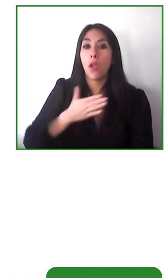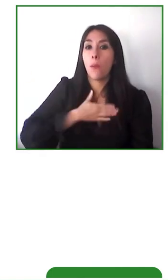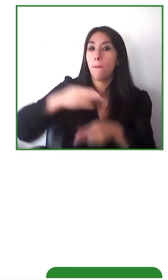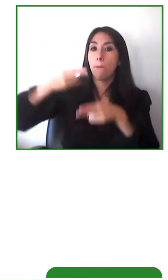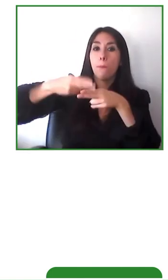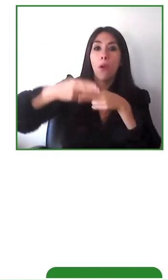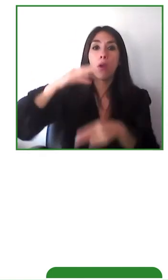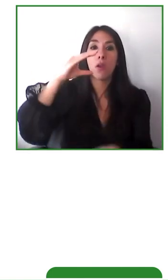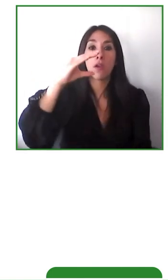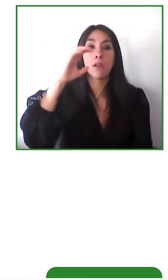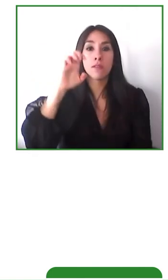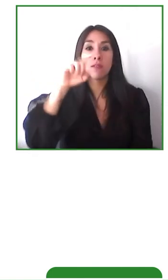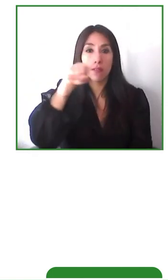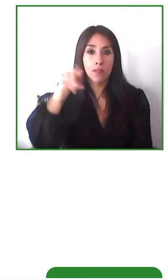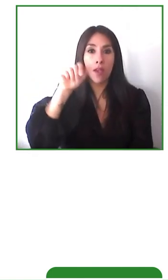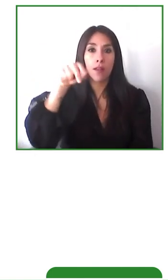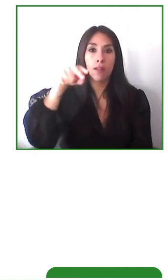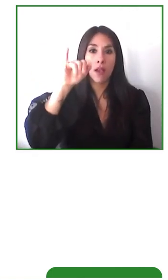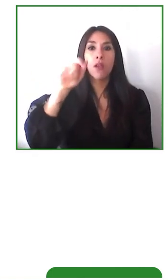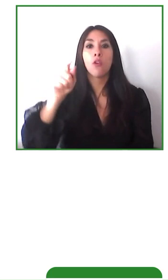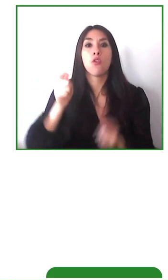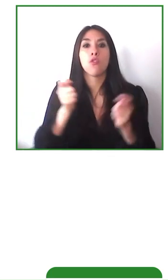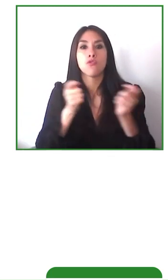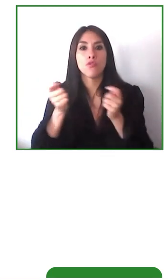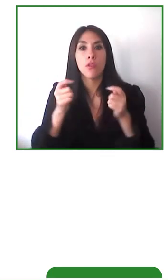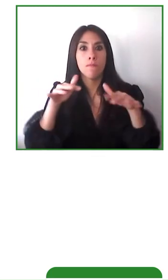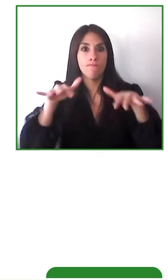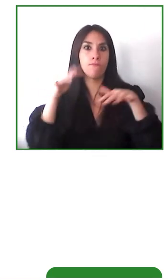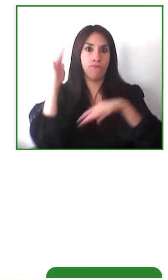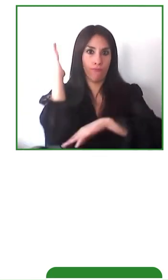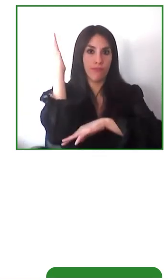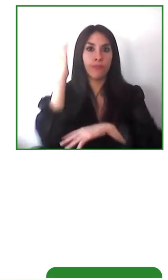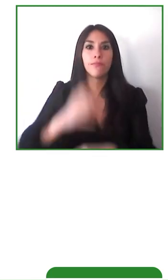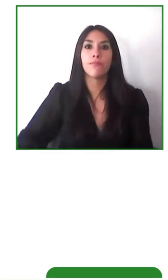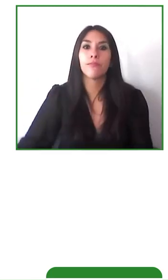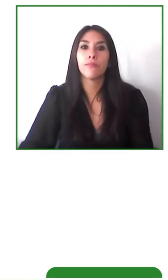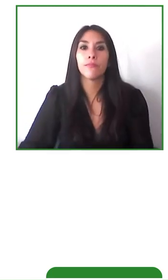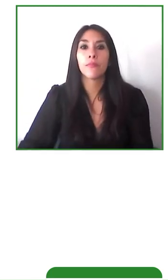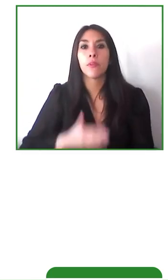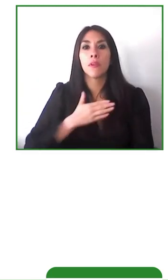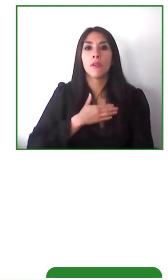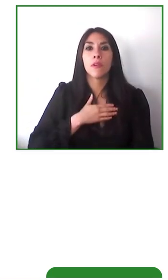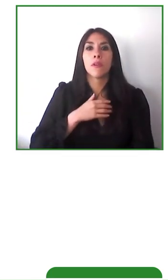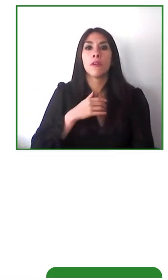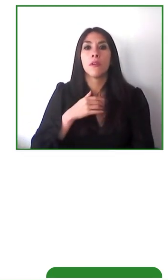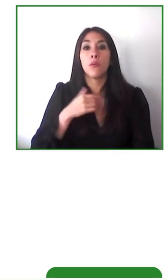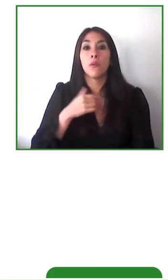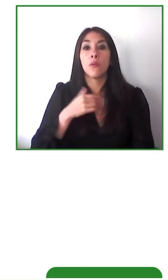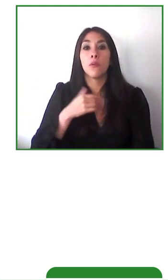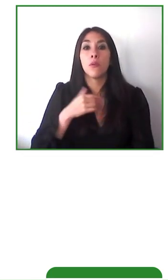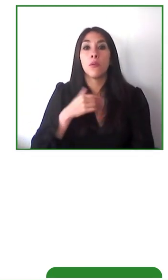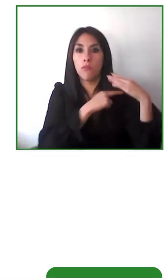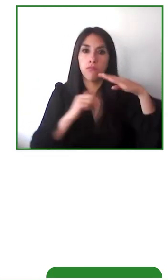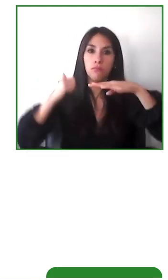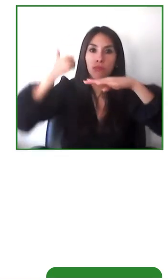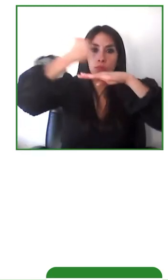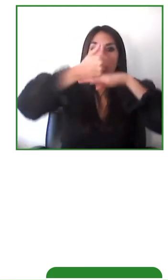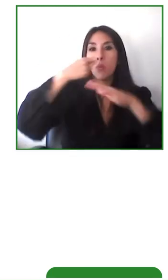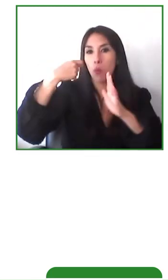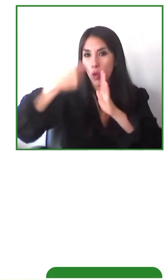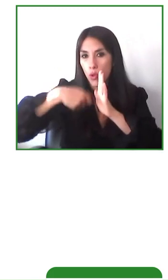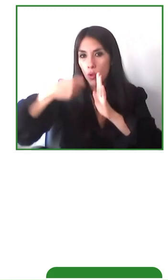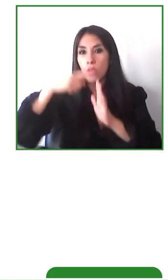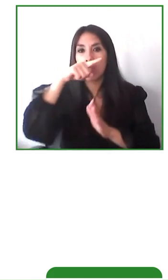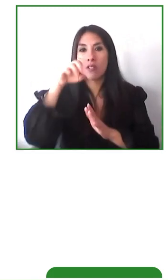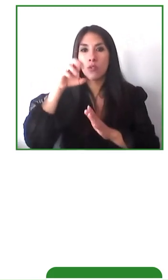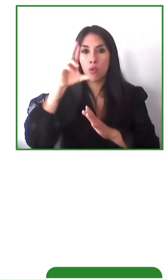de esta sesión y la gerente del programa Zero Project Impact Transfer, un programa diseñado en colaboración entre